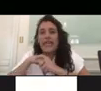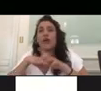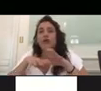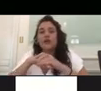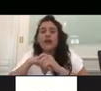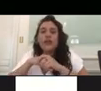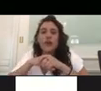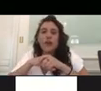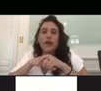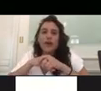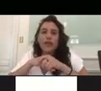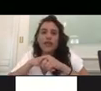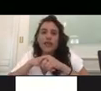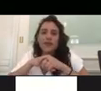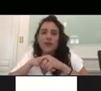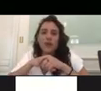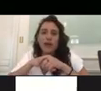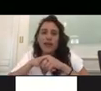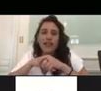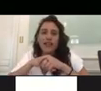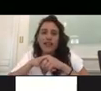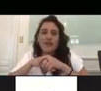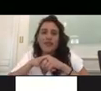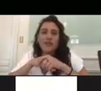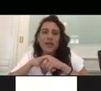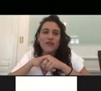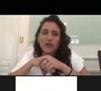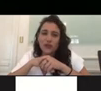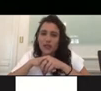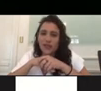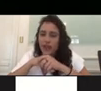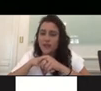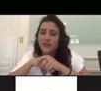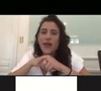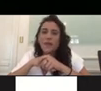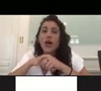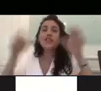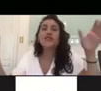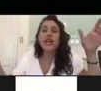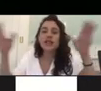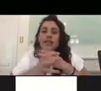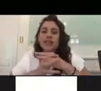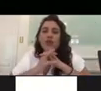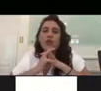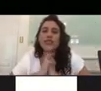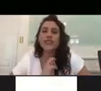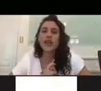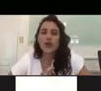de Nueva York y está muy popular para la gente que se va a tomar la foto y la selfie ahí. Pero Hudson Yards es todo un